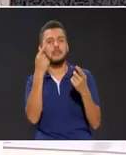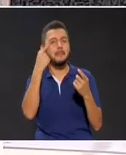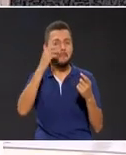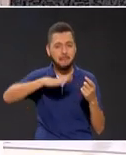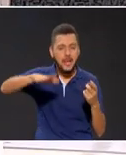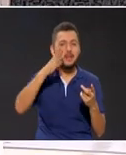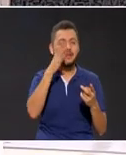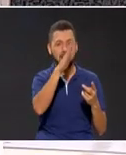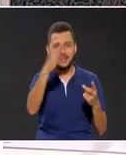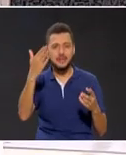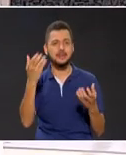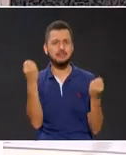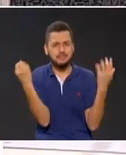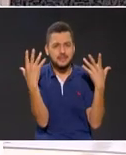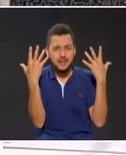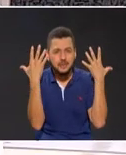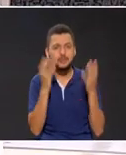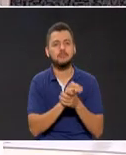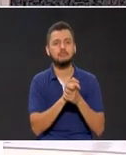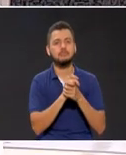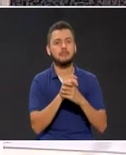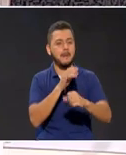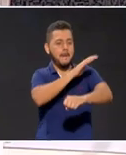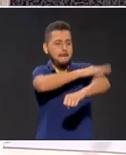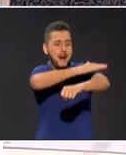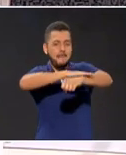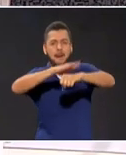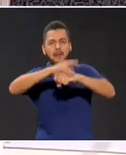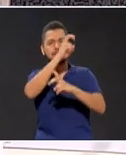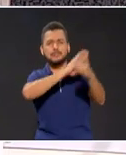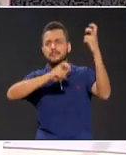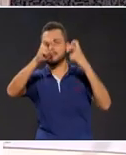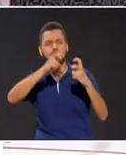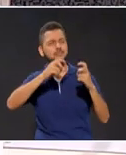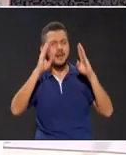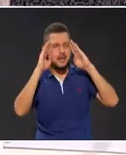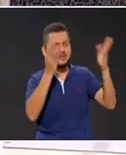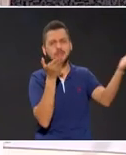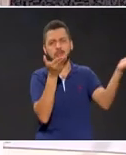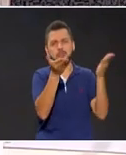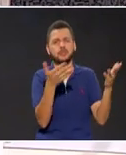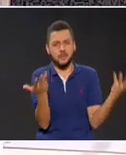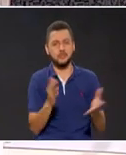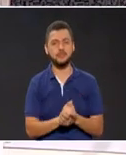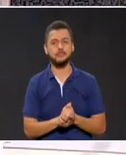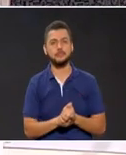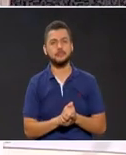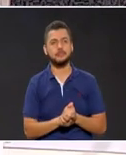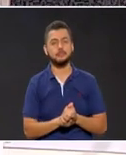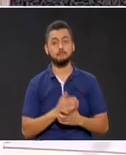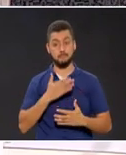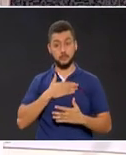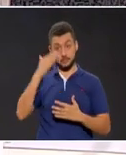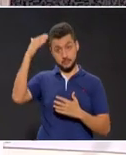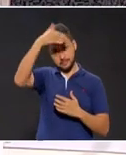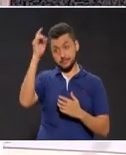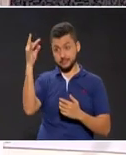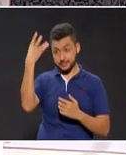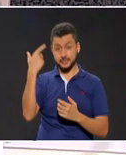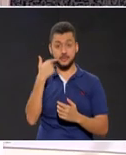mayores de los corregimientos, pues muchos de ellos hacen parte de la población rural. El promedio de edad de